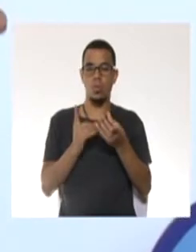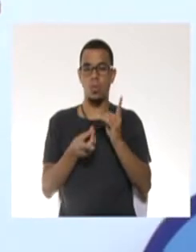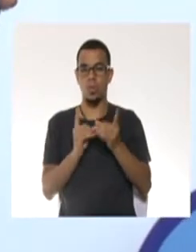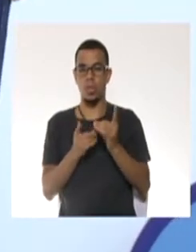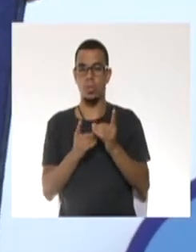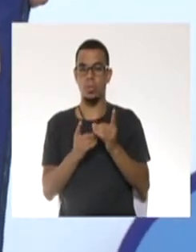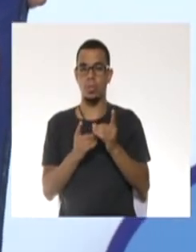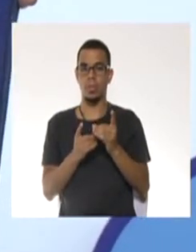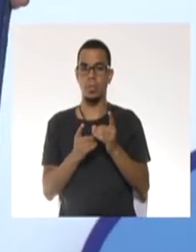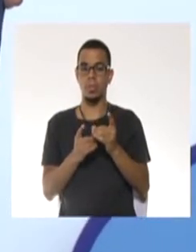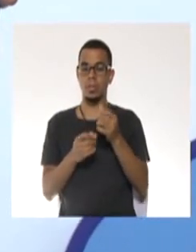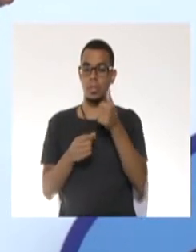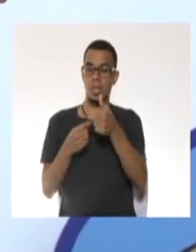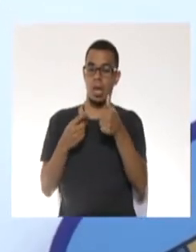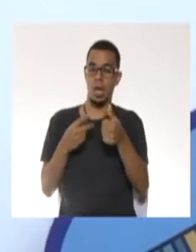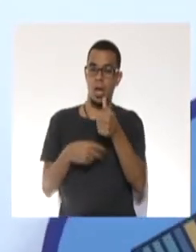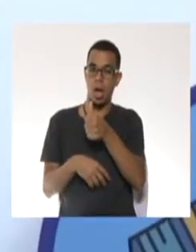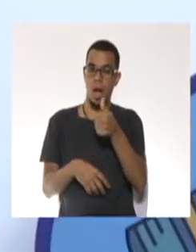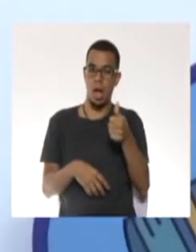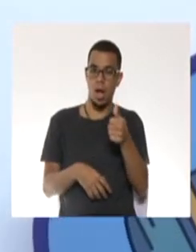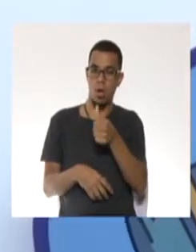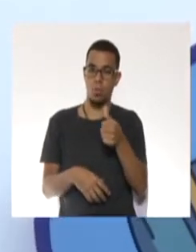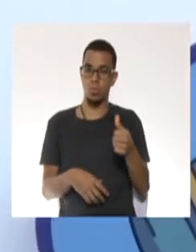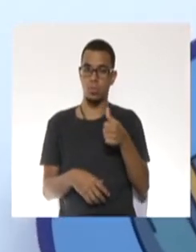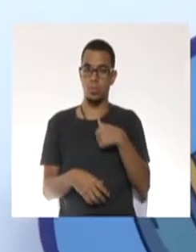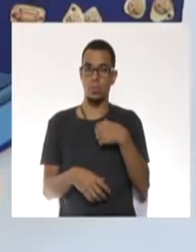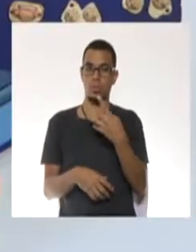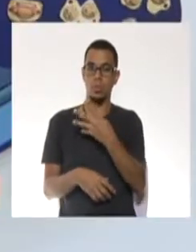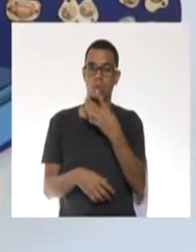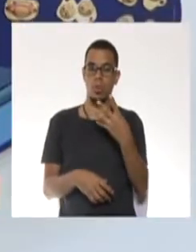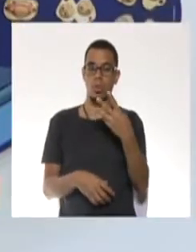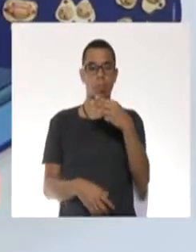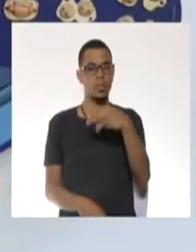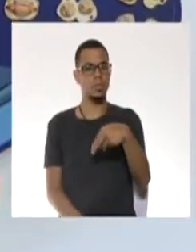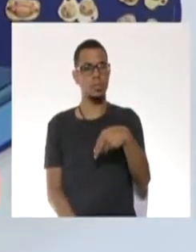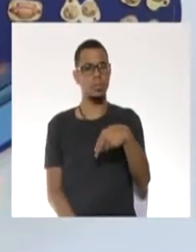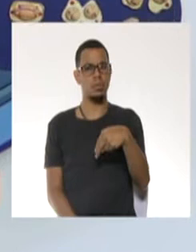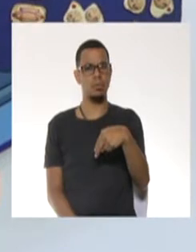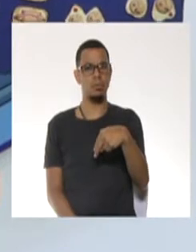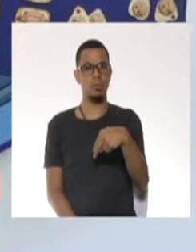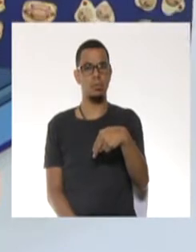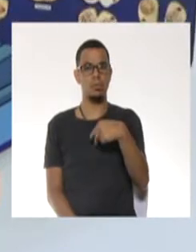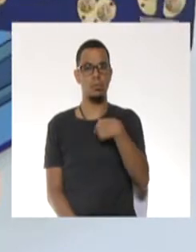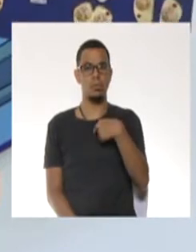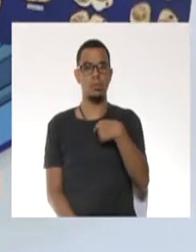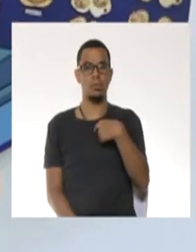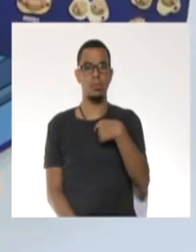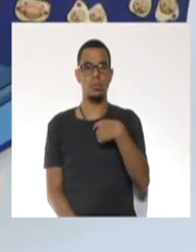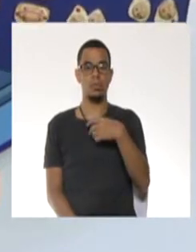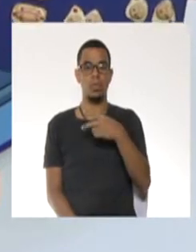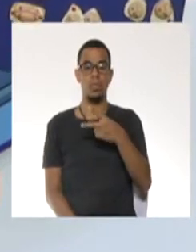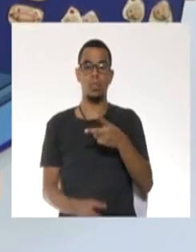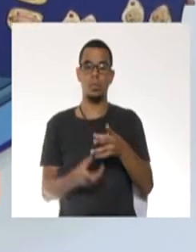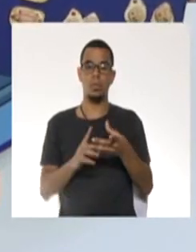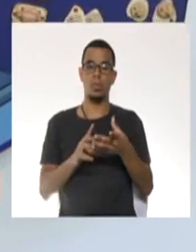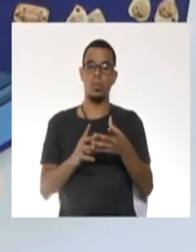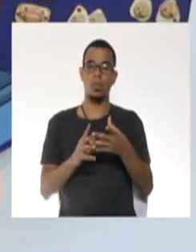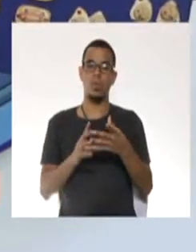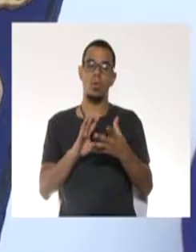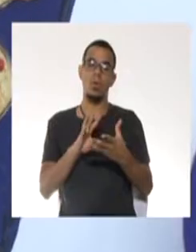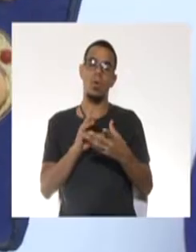N, o sea, cada una de estas 4 celulitas va a ser N. Vamos a obtener similitud con las fases de la mitosis, vamos a